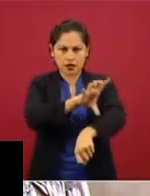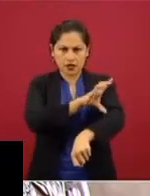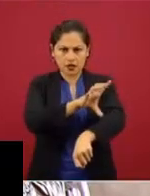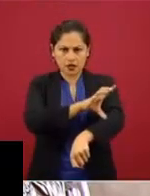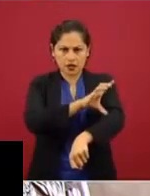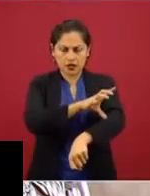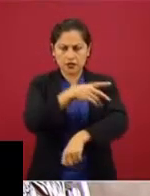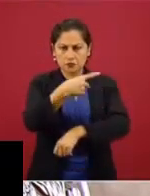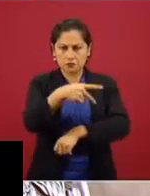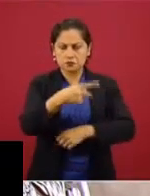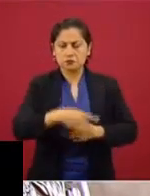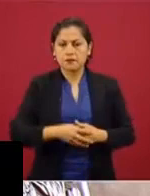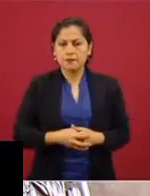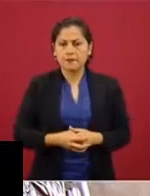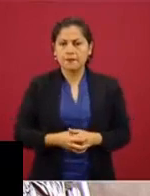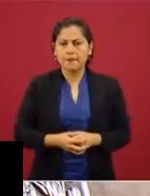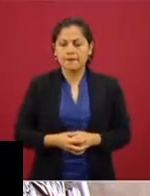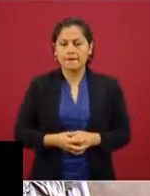no aceptan